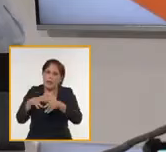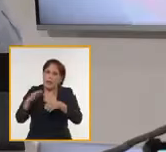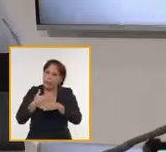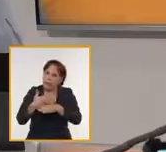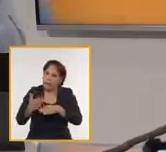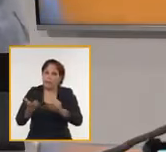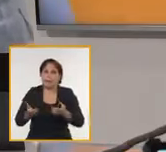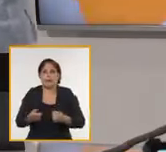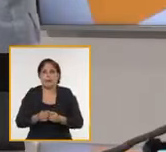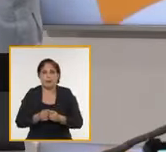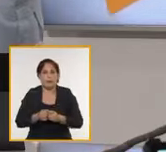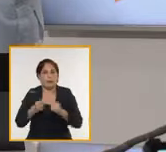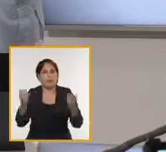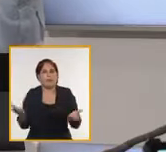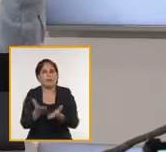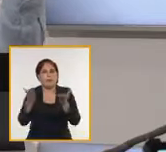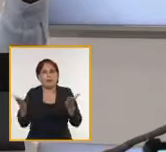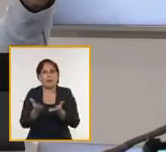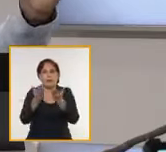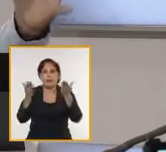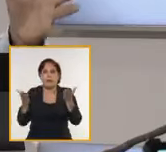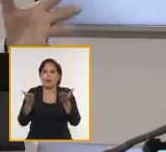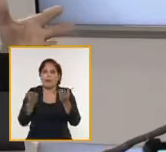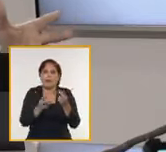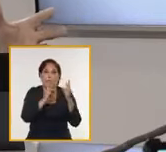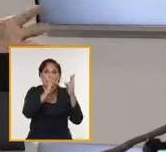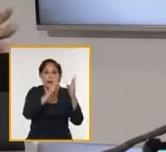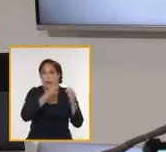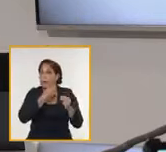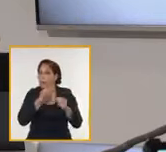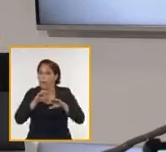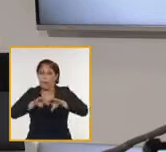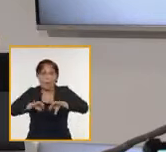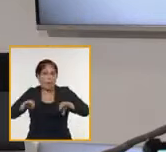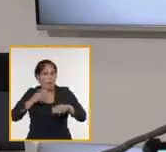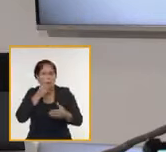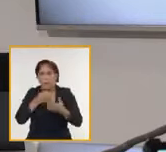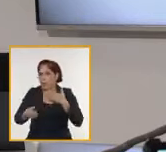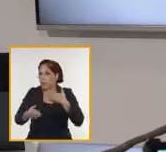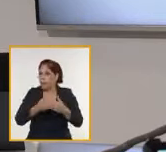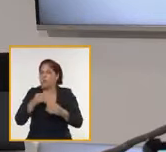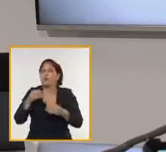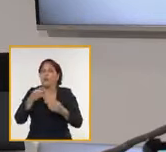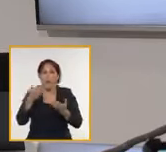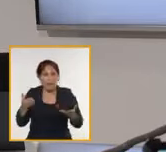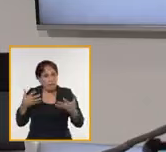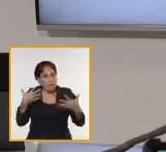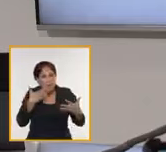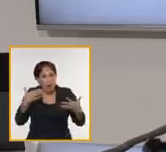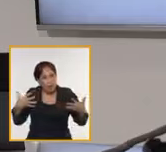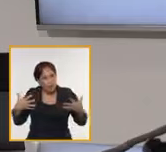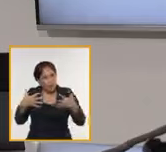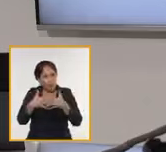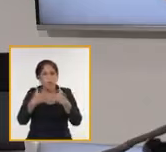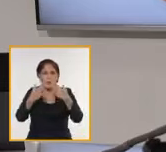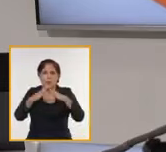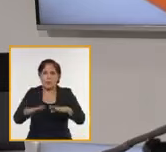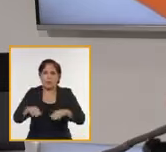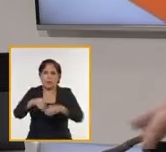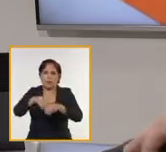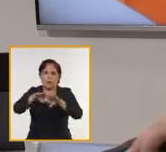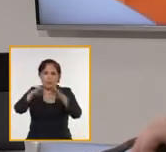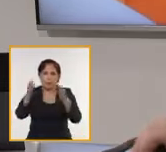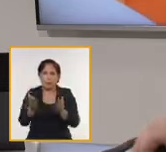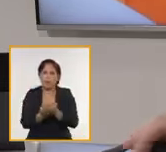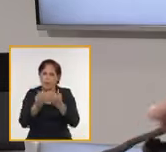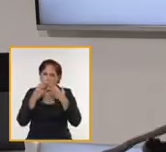internacional, hacia el desarrollo del multilateralismo. Esta es la nueva tendencia y yo pienso que este es el